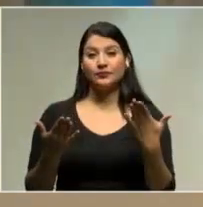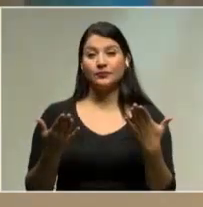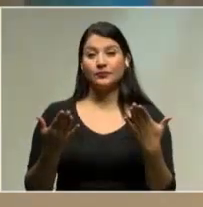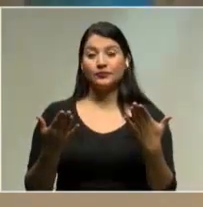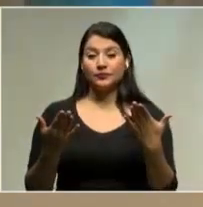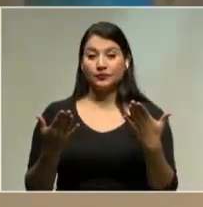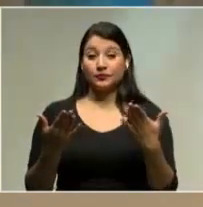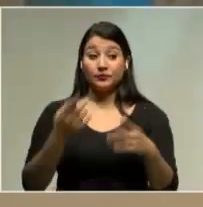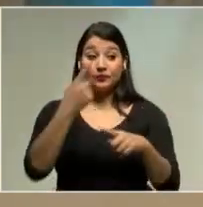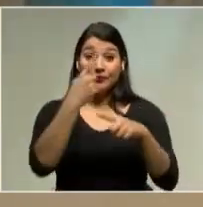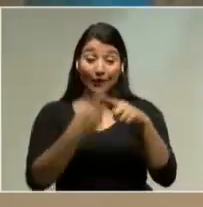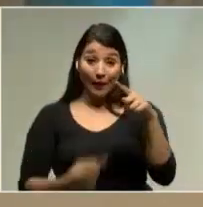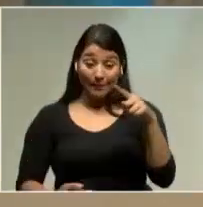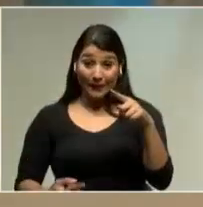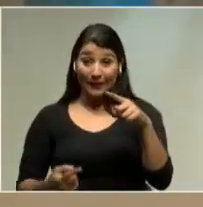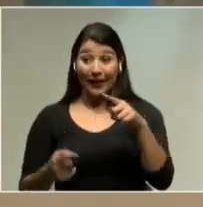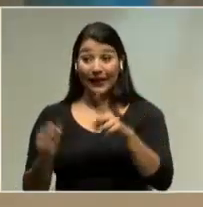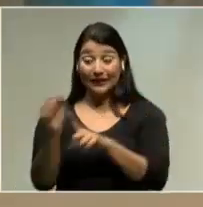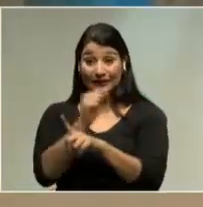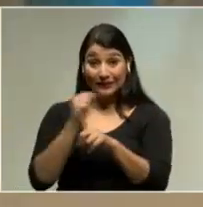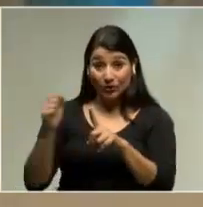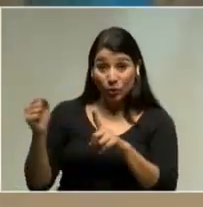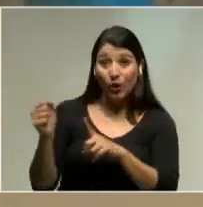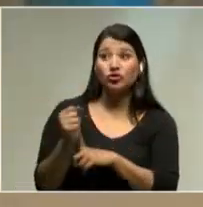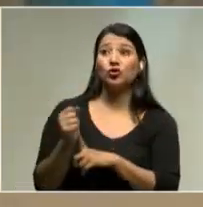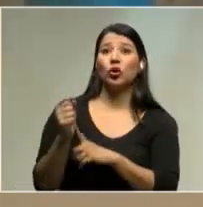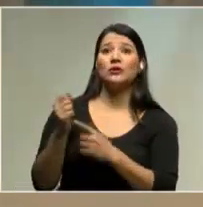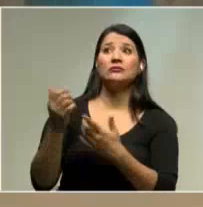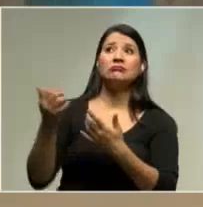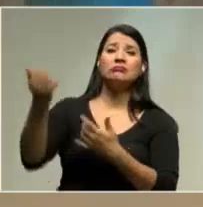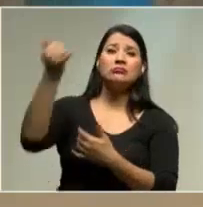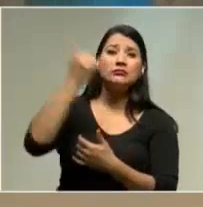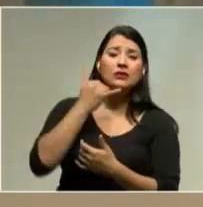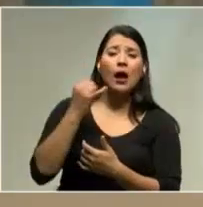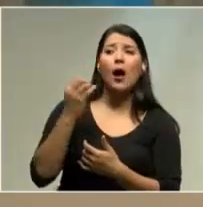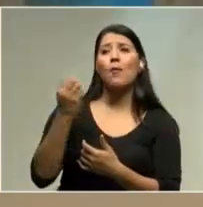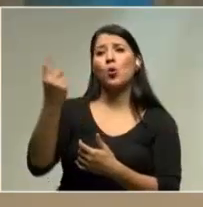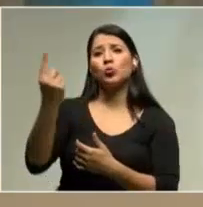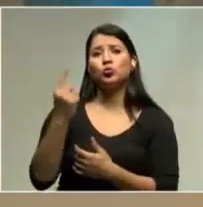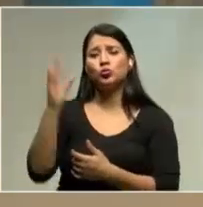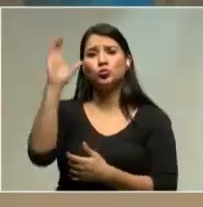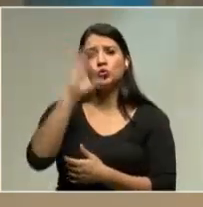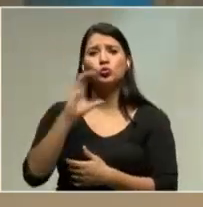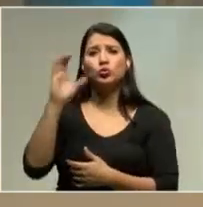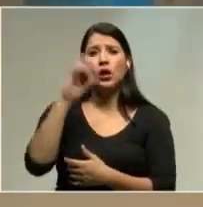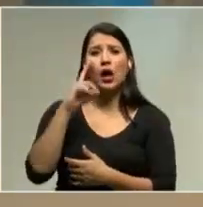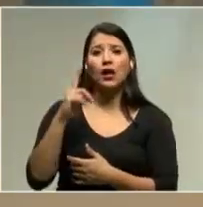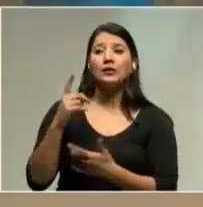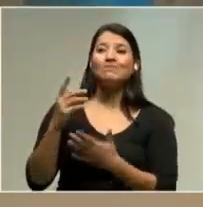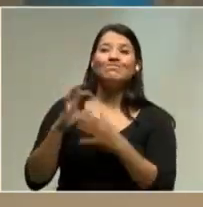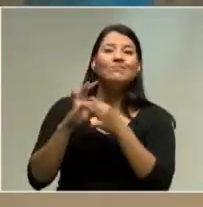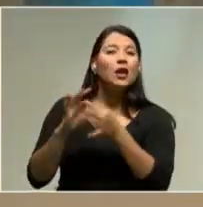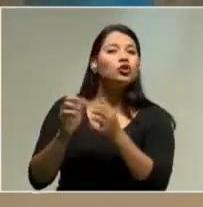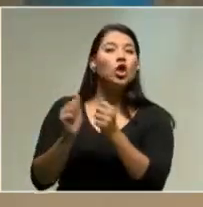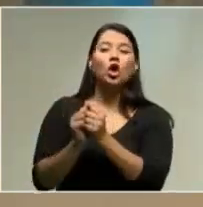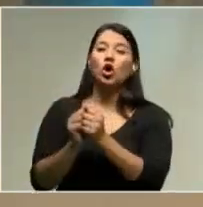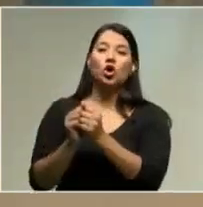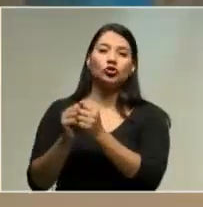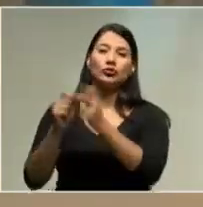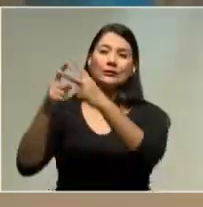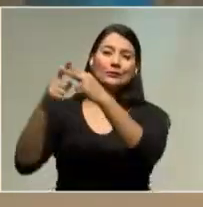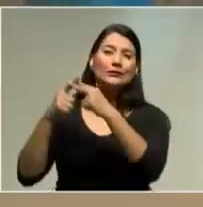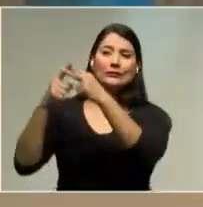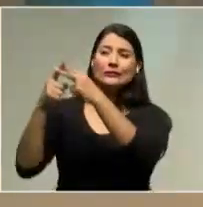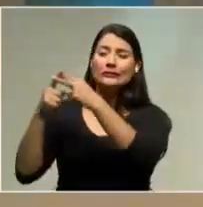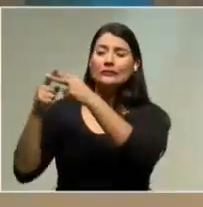quizás la mitad de los casos que nos han llamado van a ser relacionados con temas de endeudamiento. Y puede